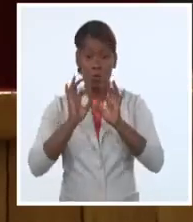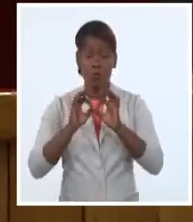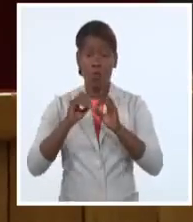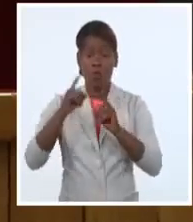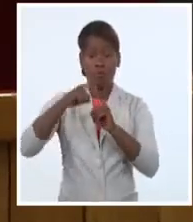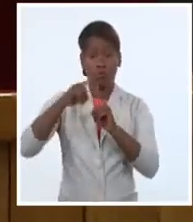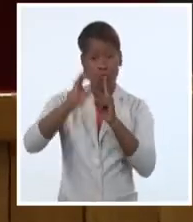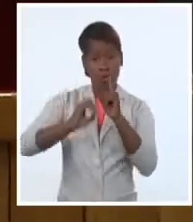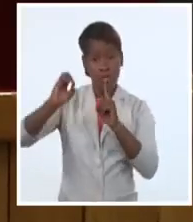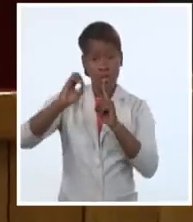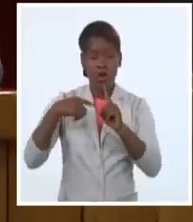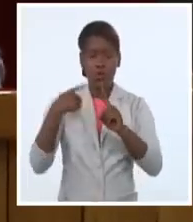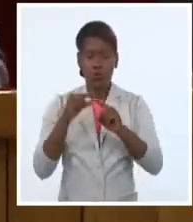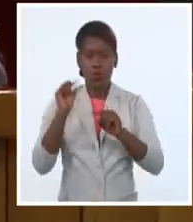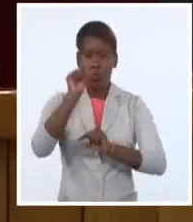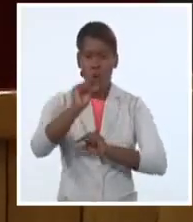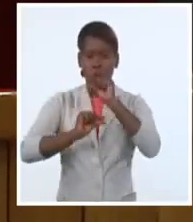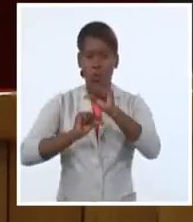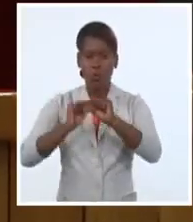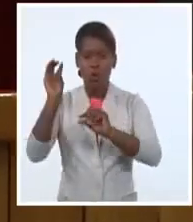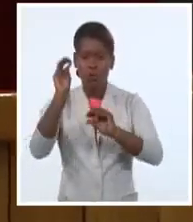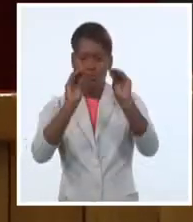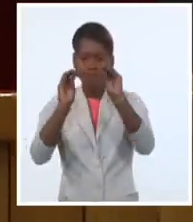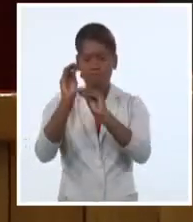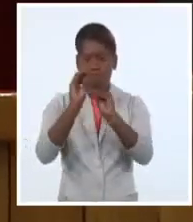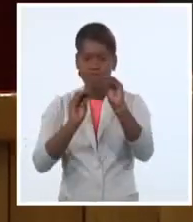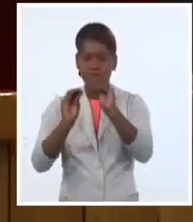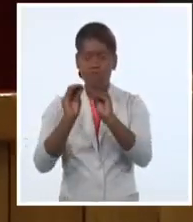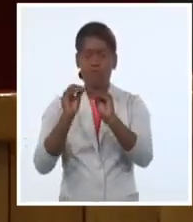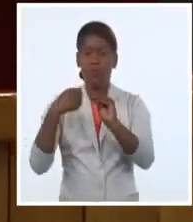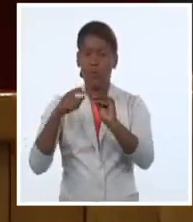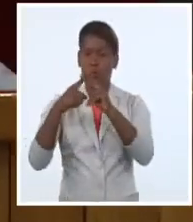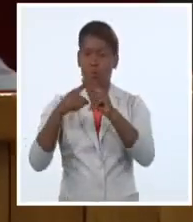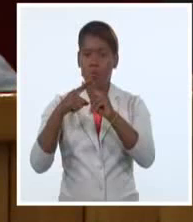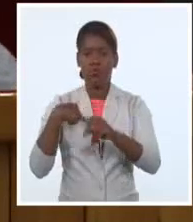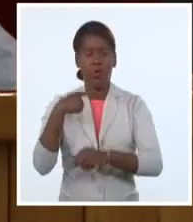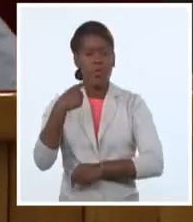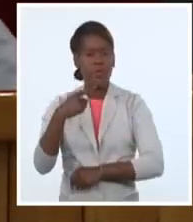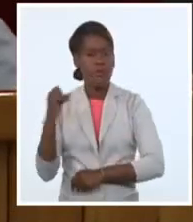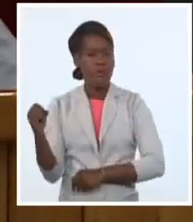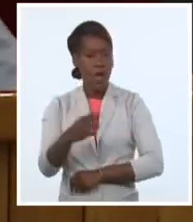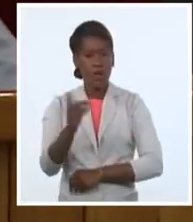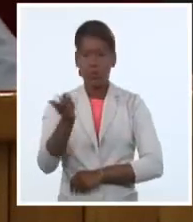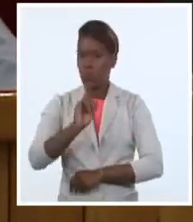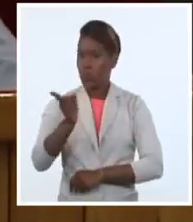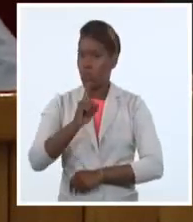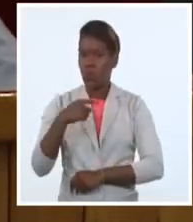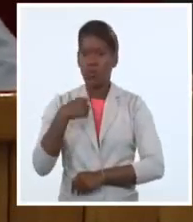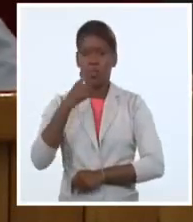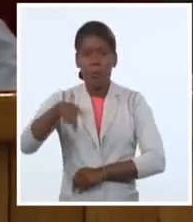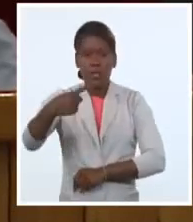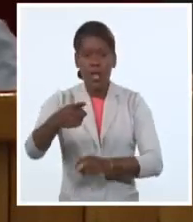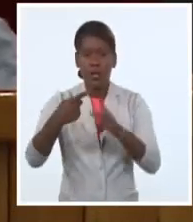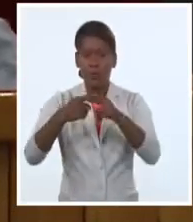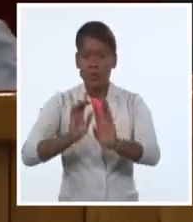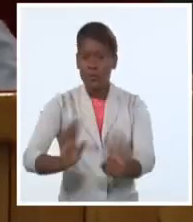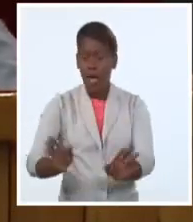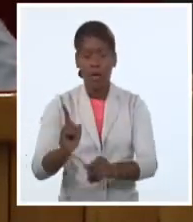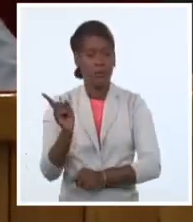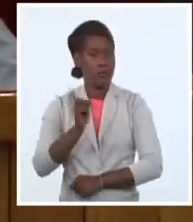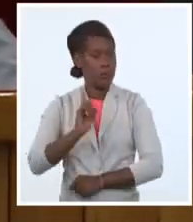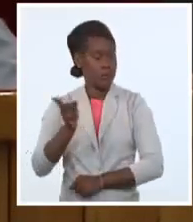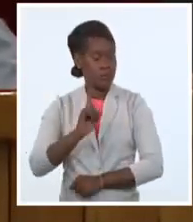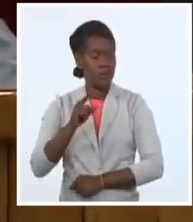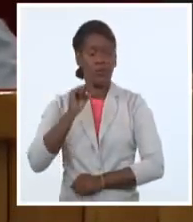los criterios del pueblo. No vamos a mentir diciendo que esto se resolverá de un plumazo. Solo puedo